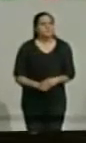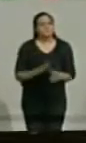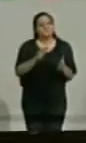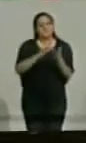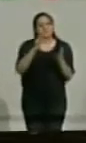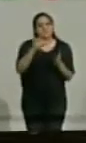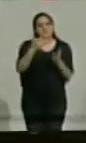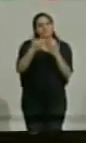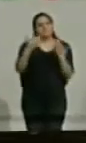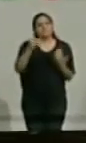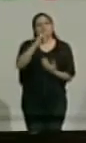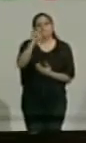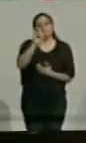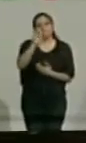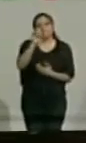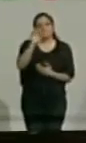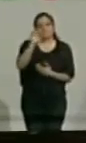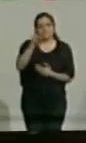Candidato Juan Manuel Carreras,